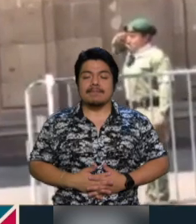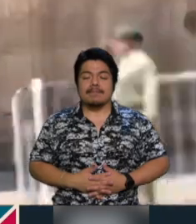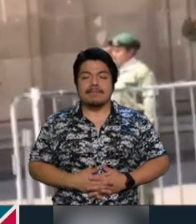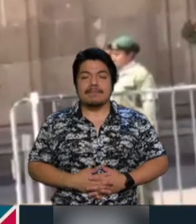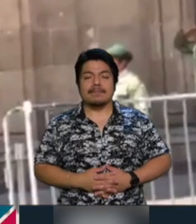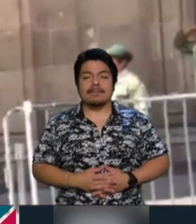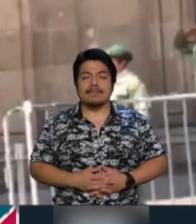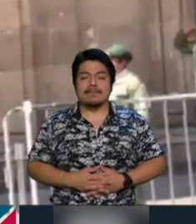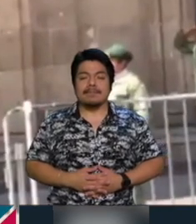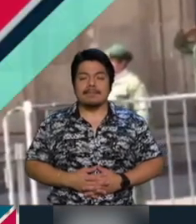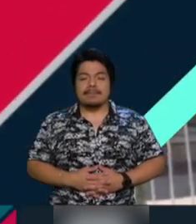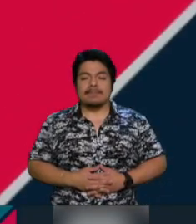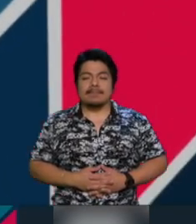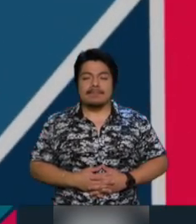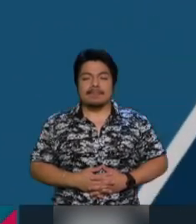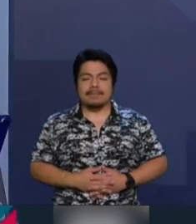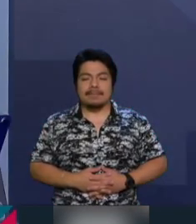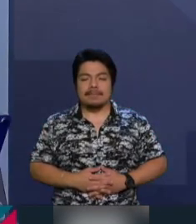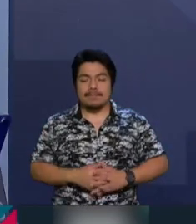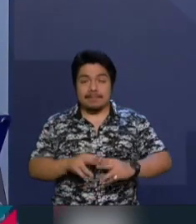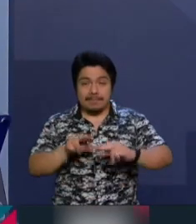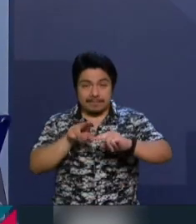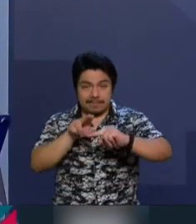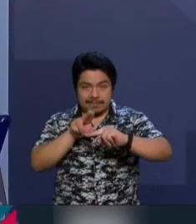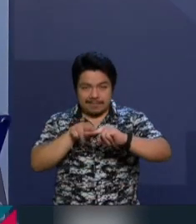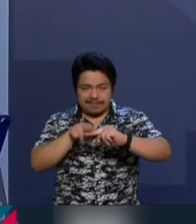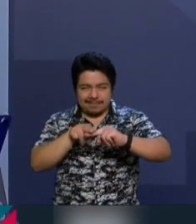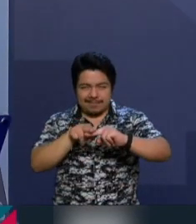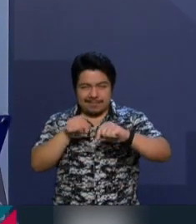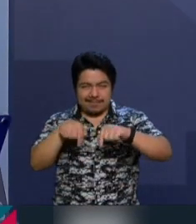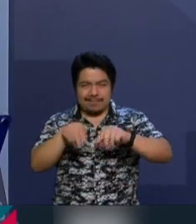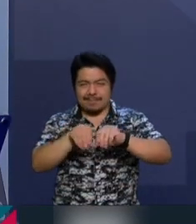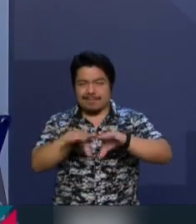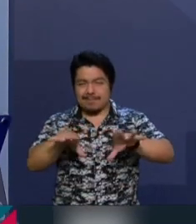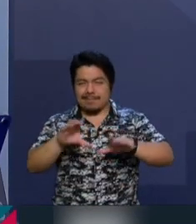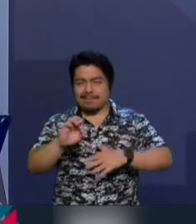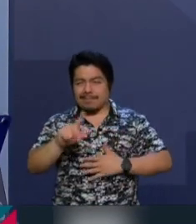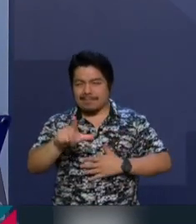Informe Capital y se va a poner bueno.